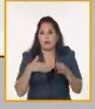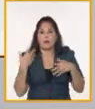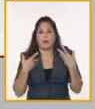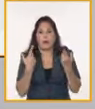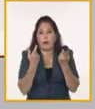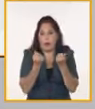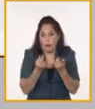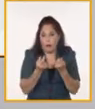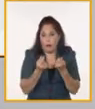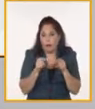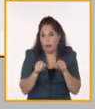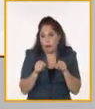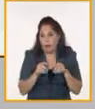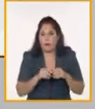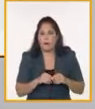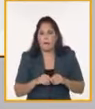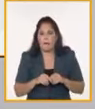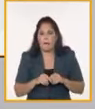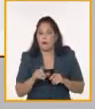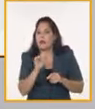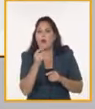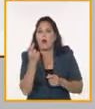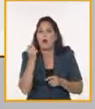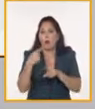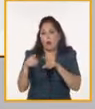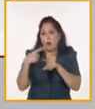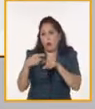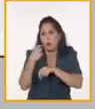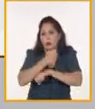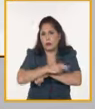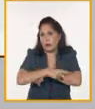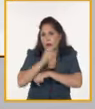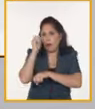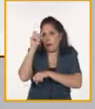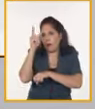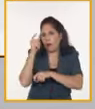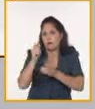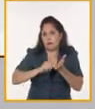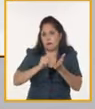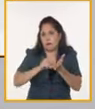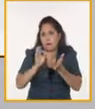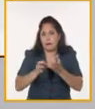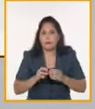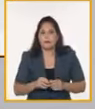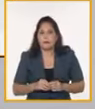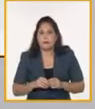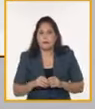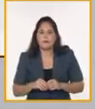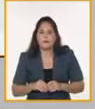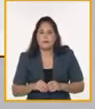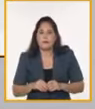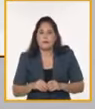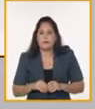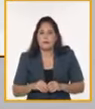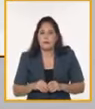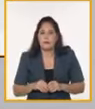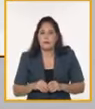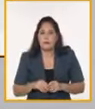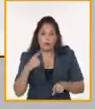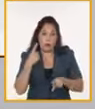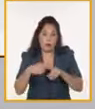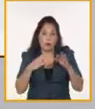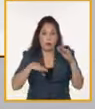tiene que ver también inclusive con con la importación con la exportación con el registro también eso lleva un una un acierto en el caso del